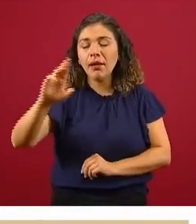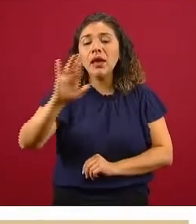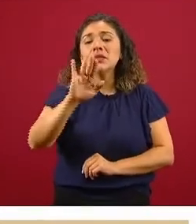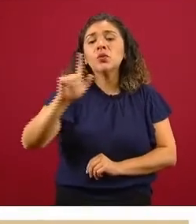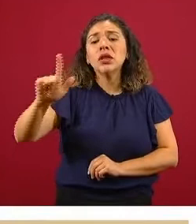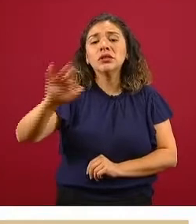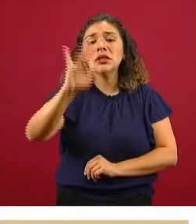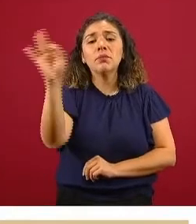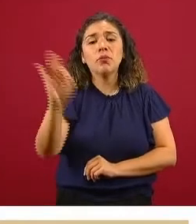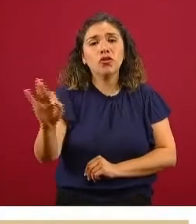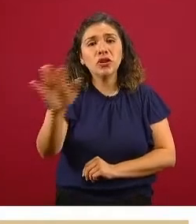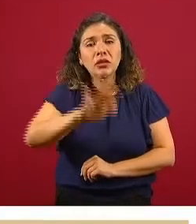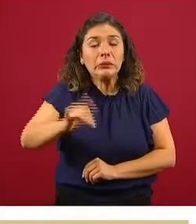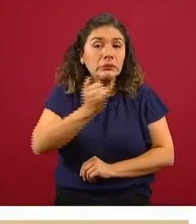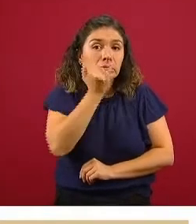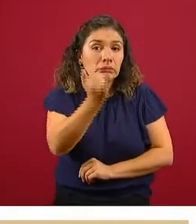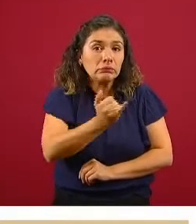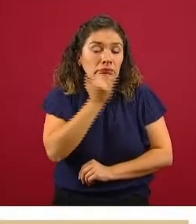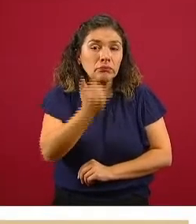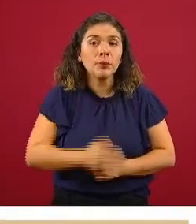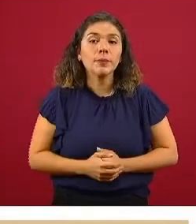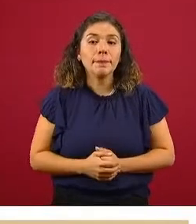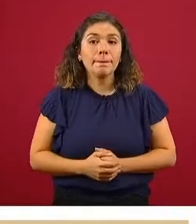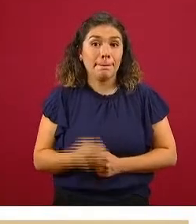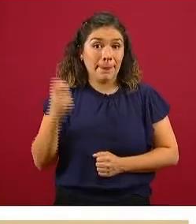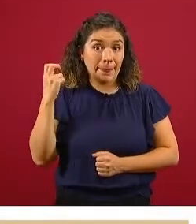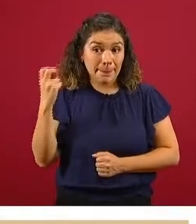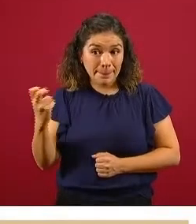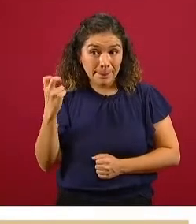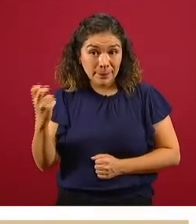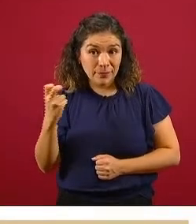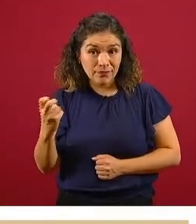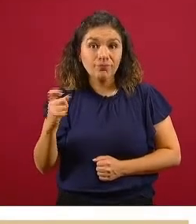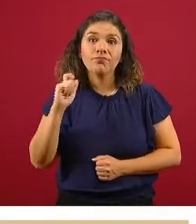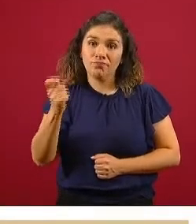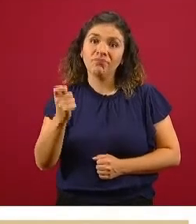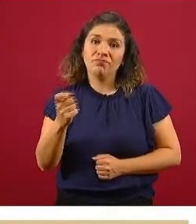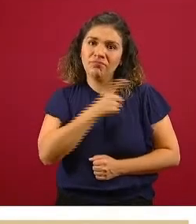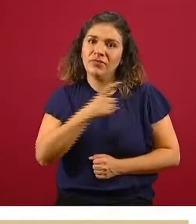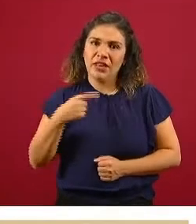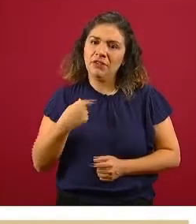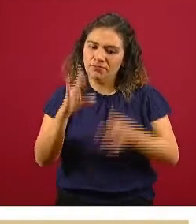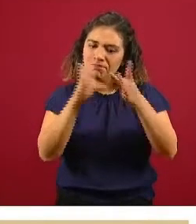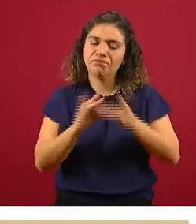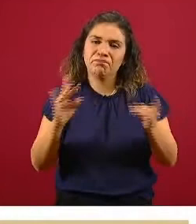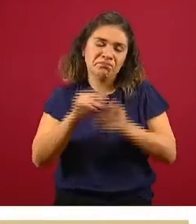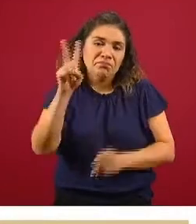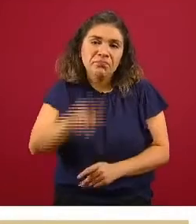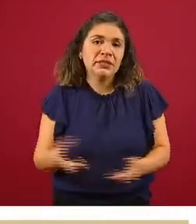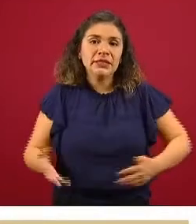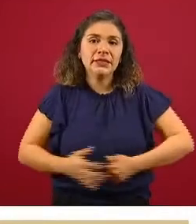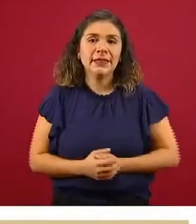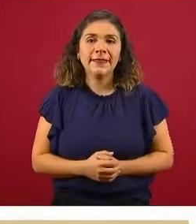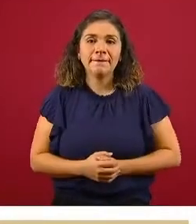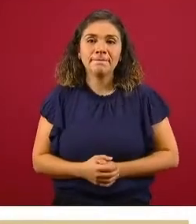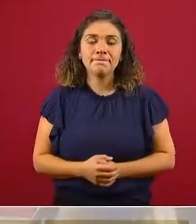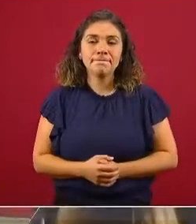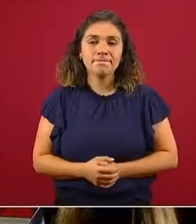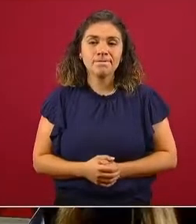al 57%. Esto es digno de mención. La que sigue, por favor.